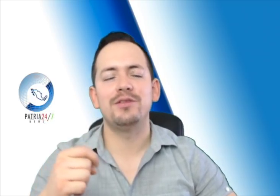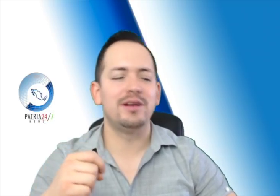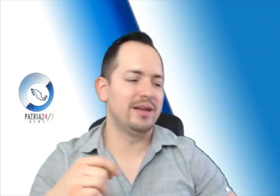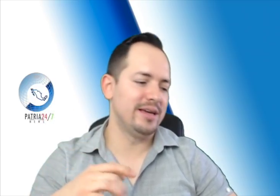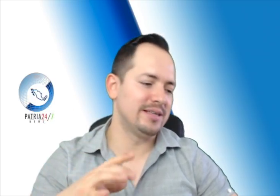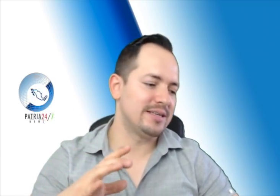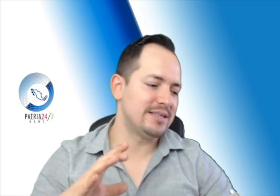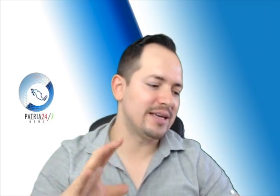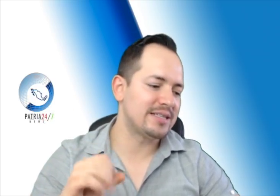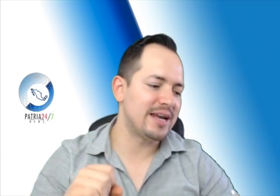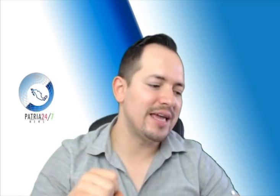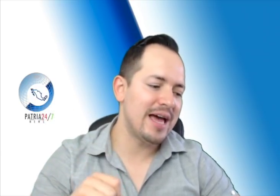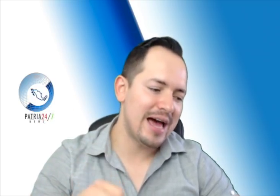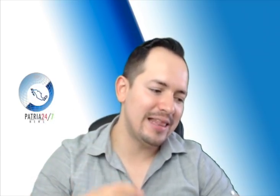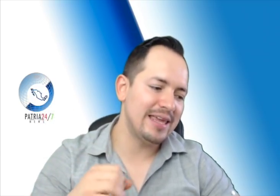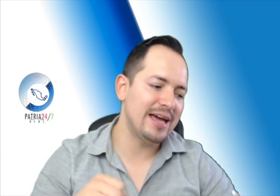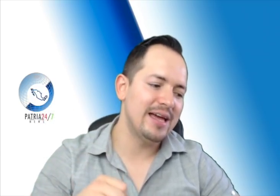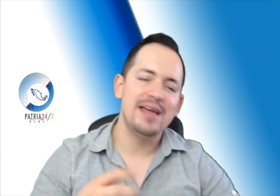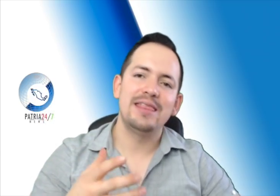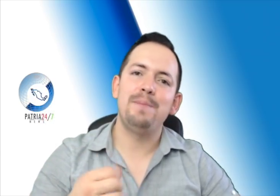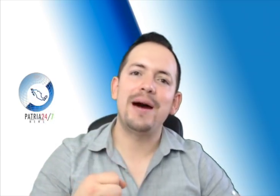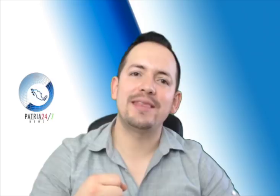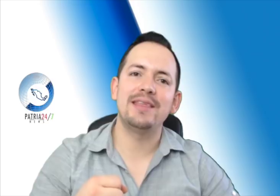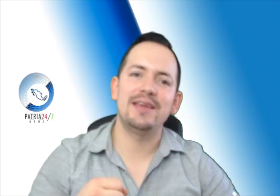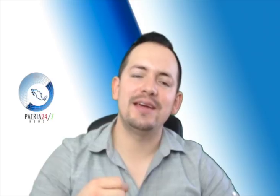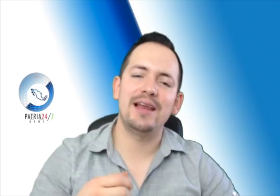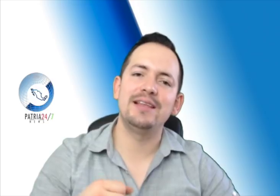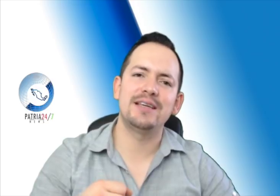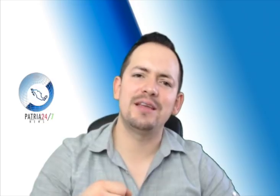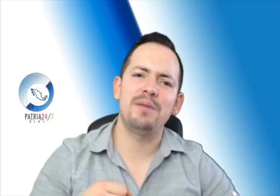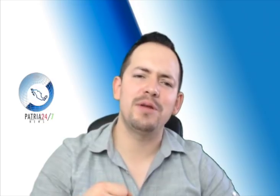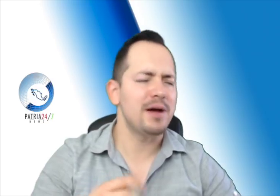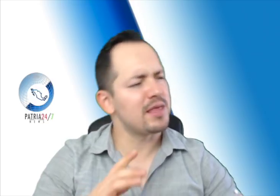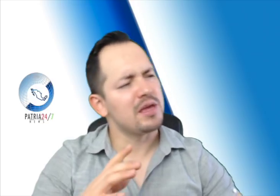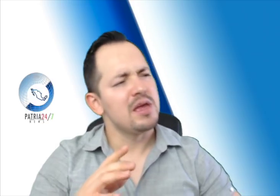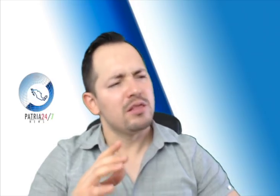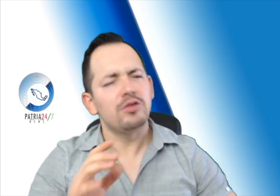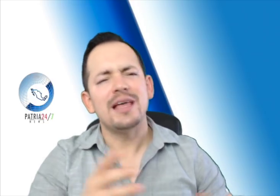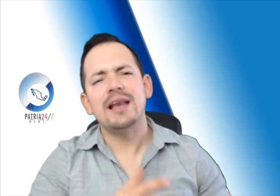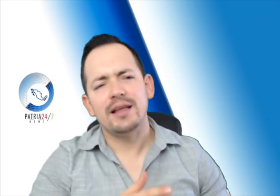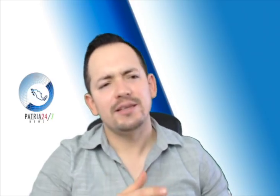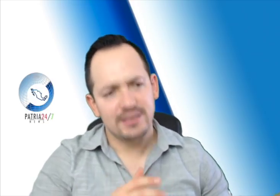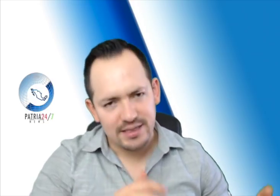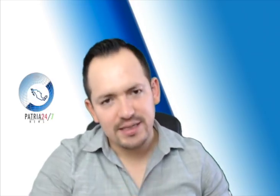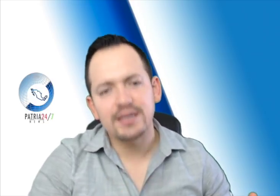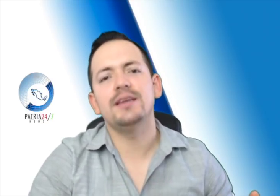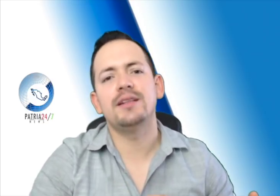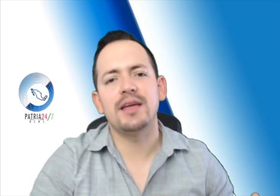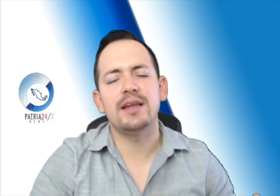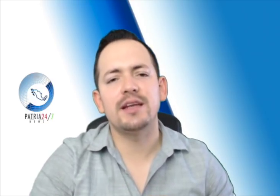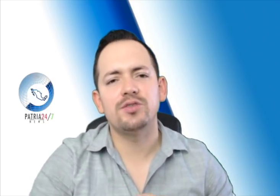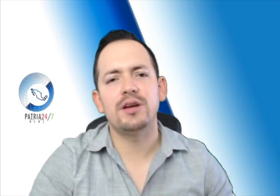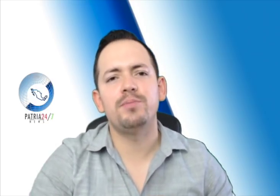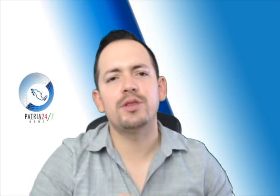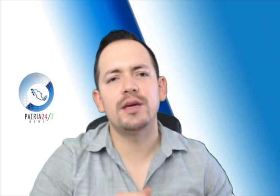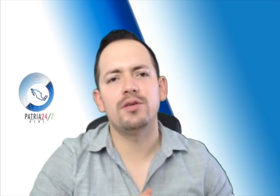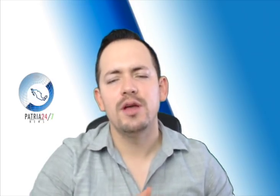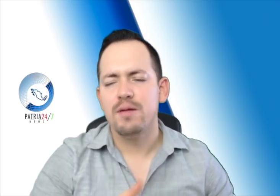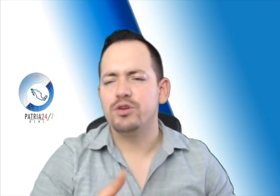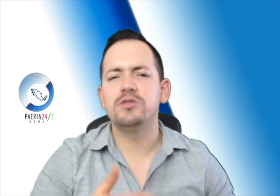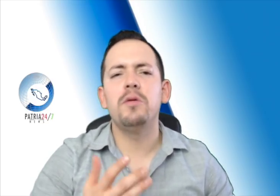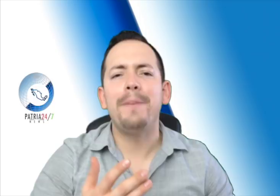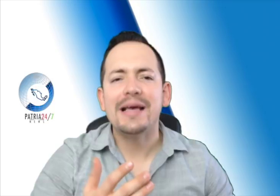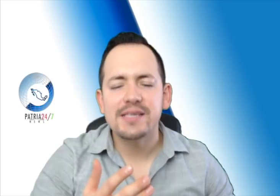barril petrolero se extraía al día de parte de la iniciativa privada. Total, si tiene razón el